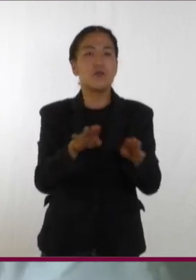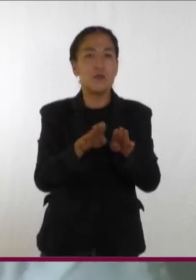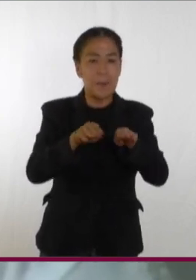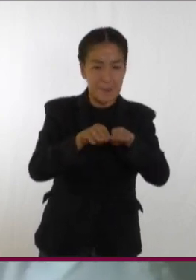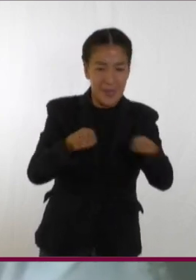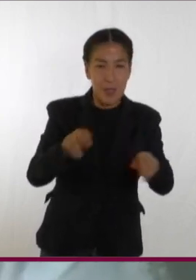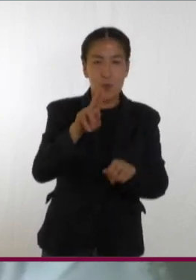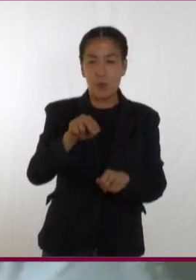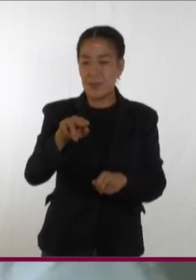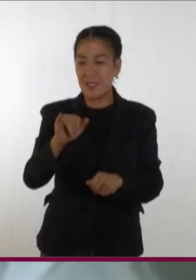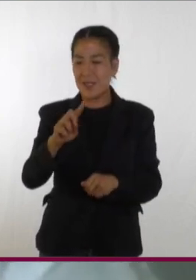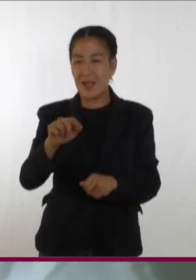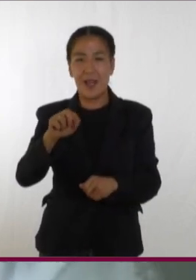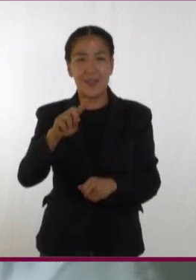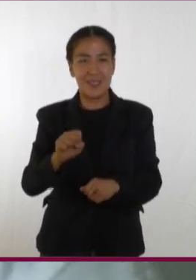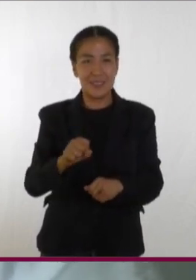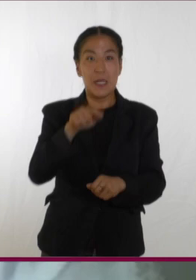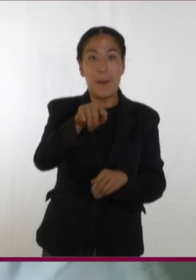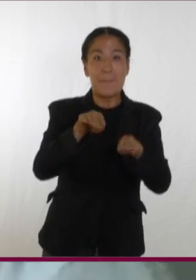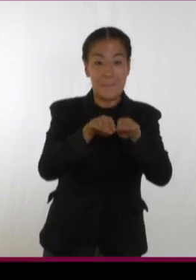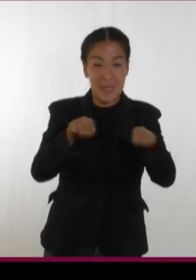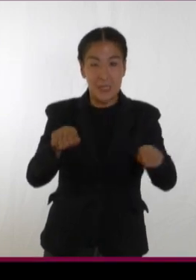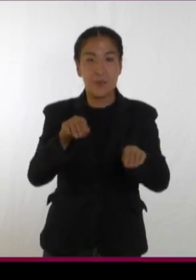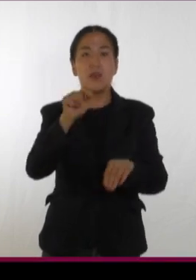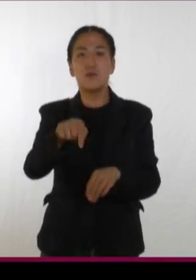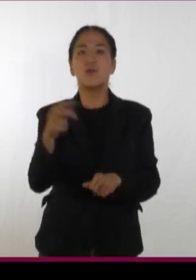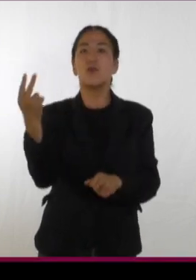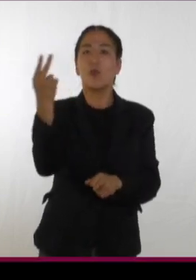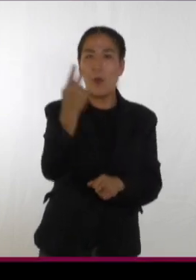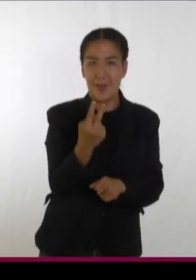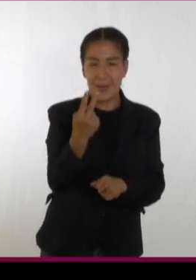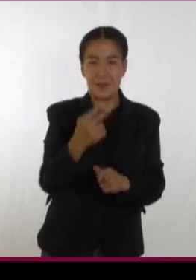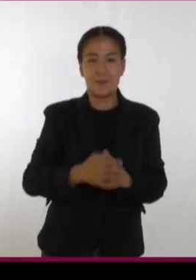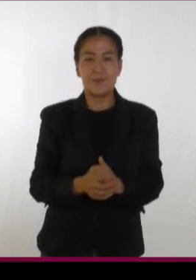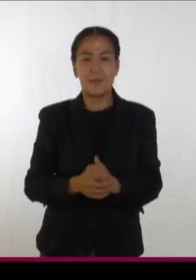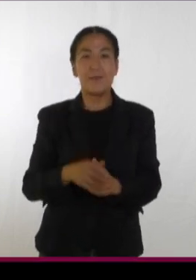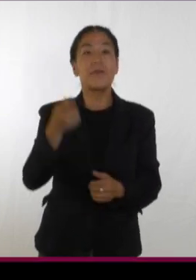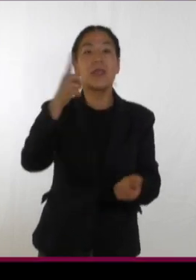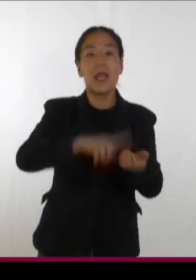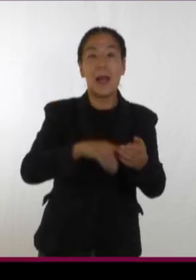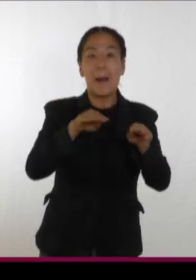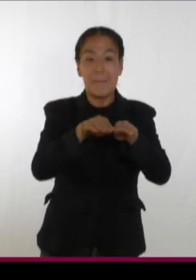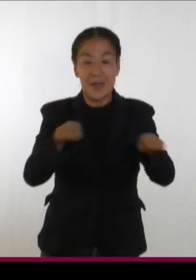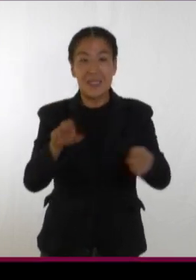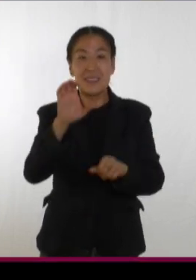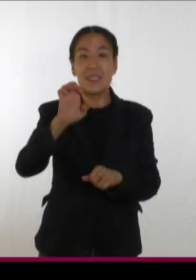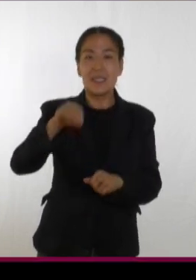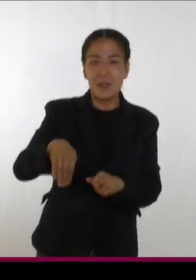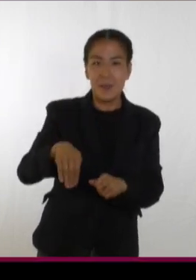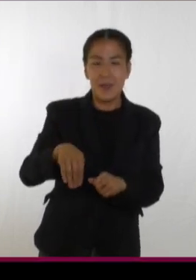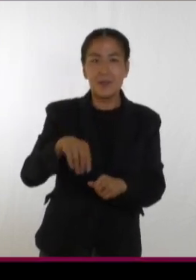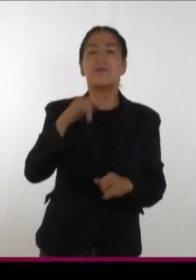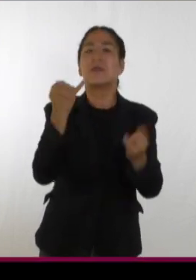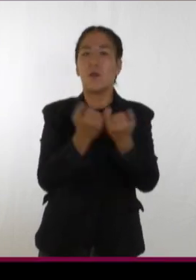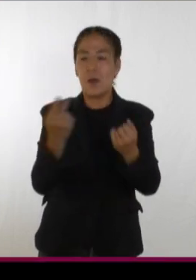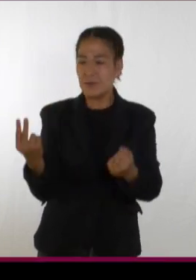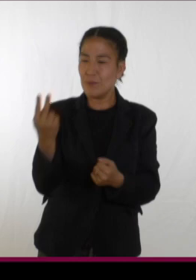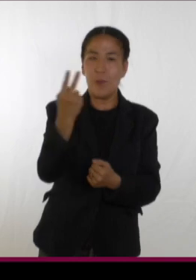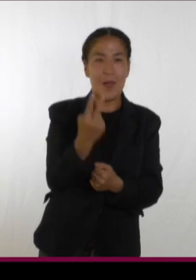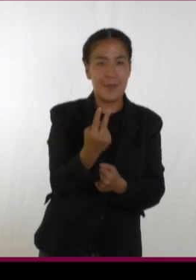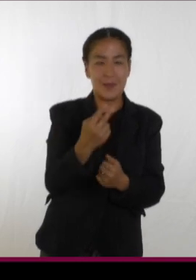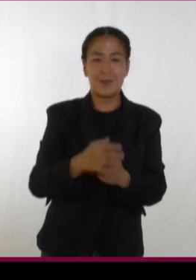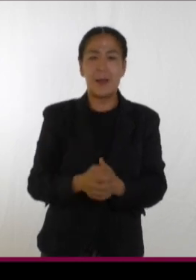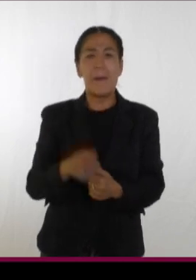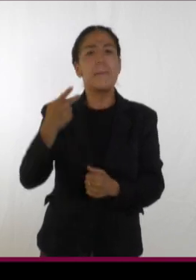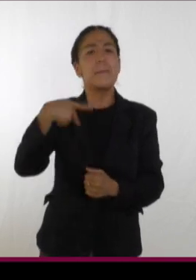medida y tiene unidades. Si mides en metros, entonces el área son metros cuadrados. Si mides en